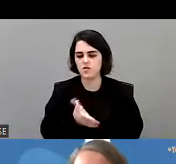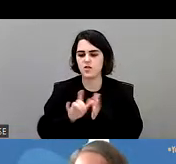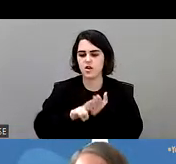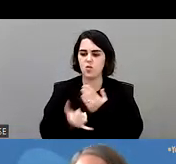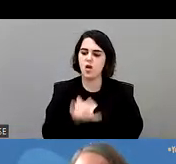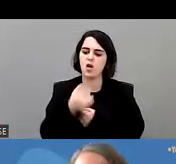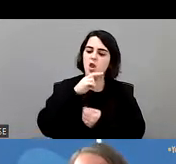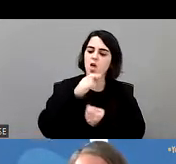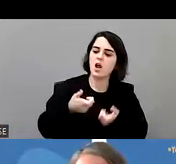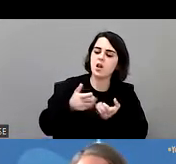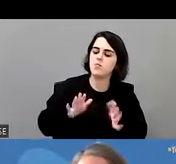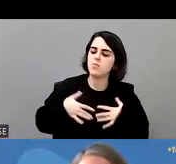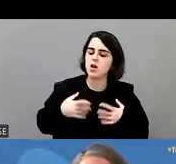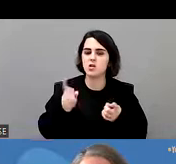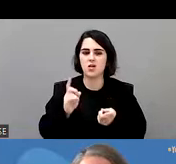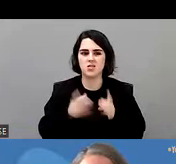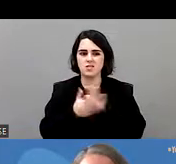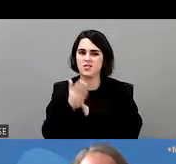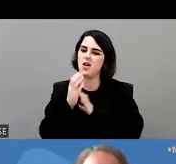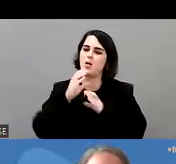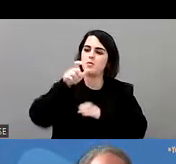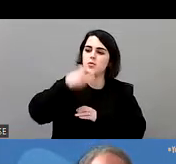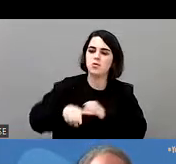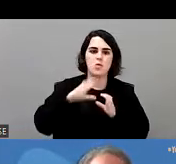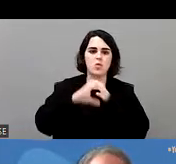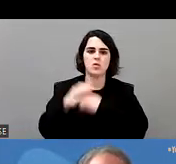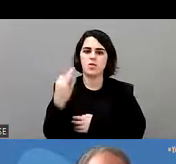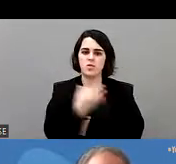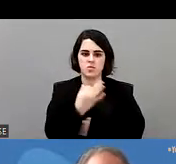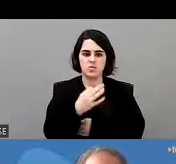porque mientras la persona tiene que comunicarse igual.